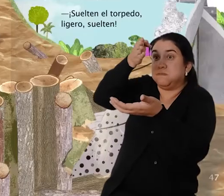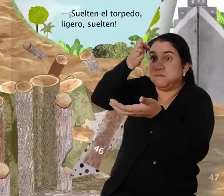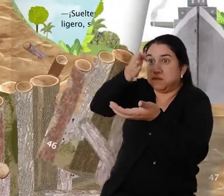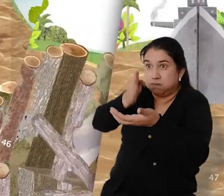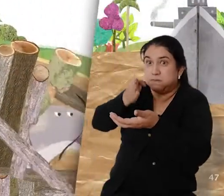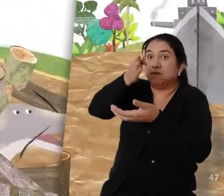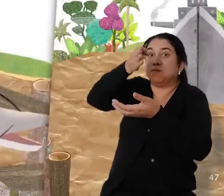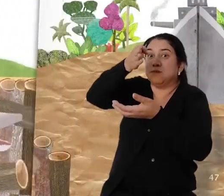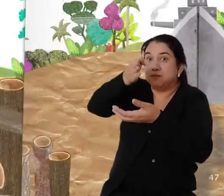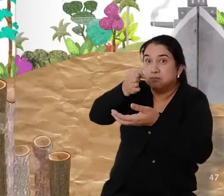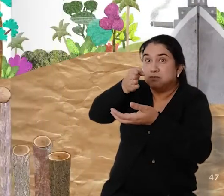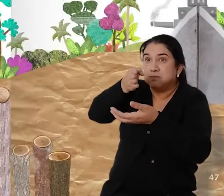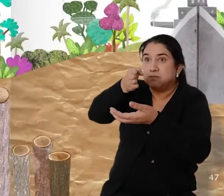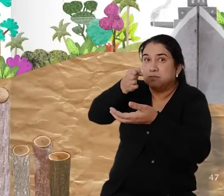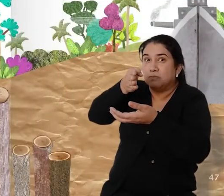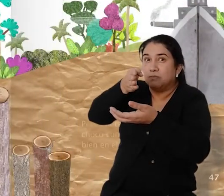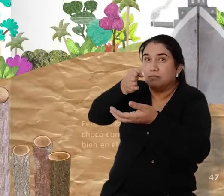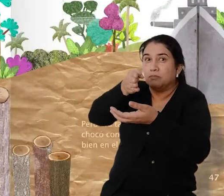¡Suelten!